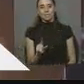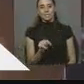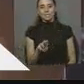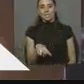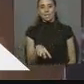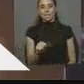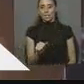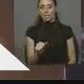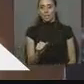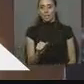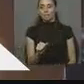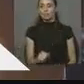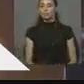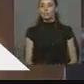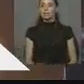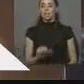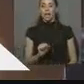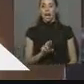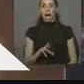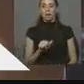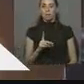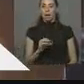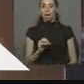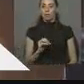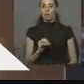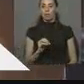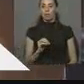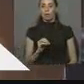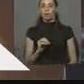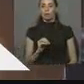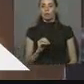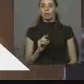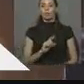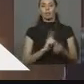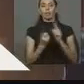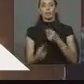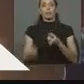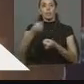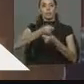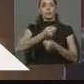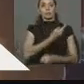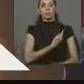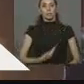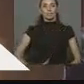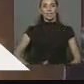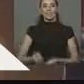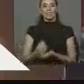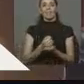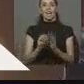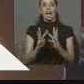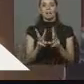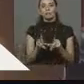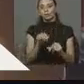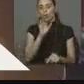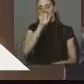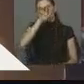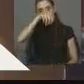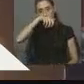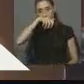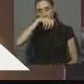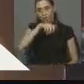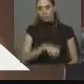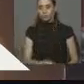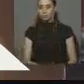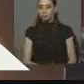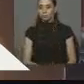que además esto habla de que Armando no podía con su naturaleza porque llegó a ser presidente de la Asociación de Notarios. O